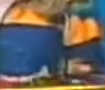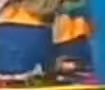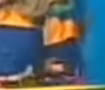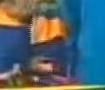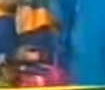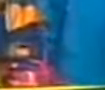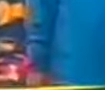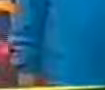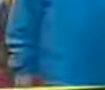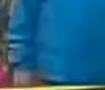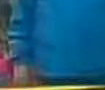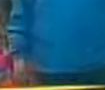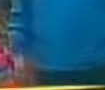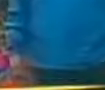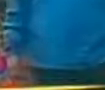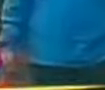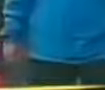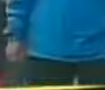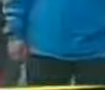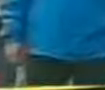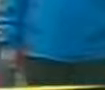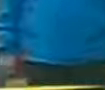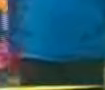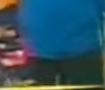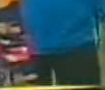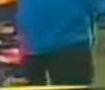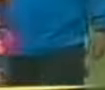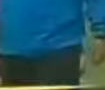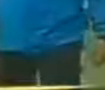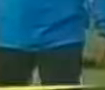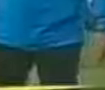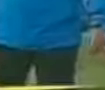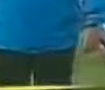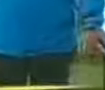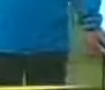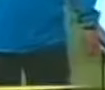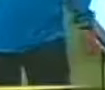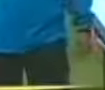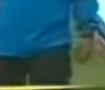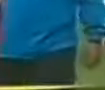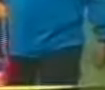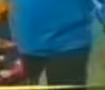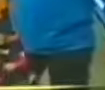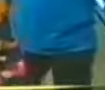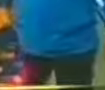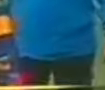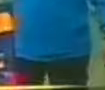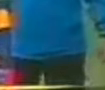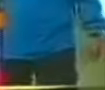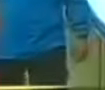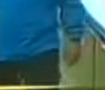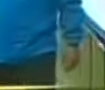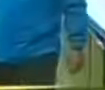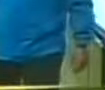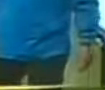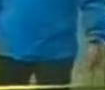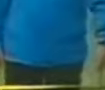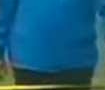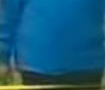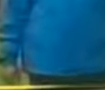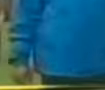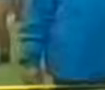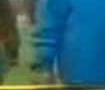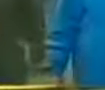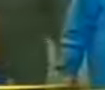transformaciones. Desde el Parque Simón Bolívar, en el Estado Miranda, el jefe de Estado venezolano, en el seno del Congreso de la